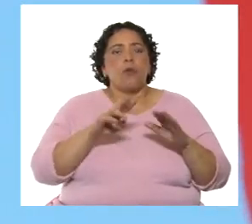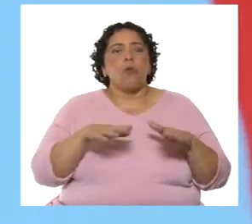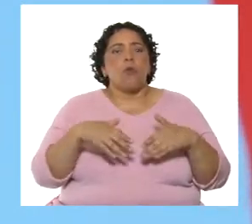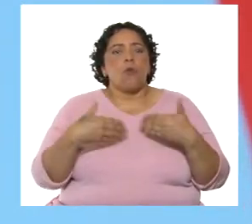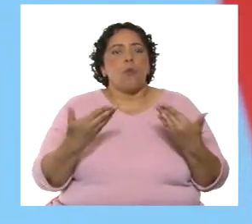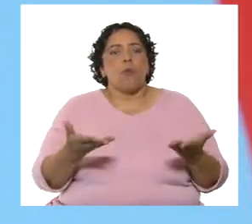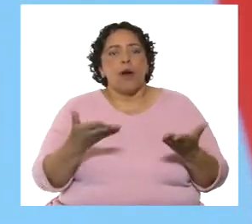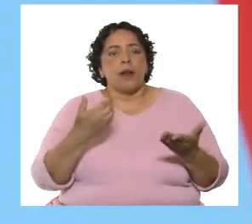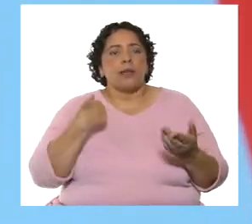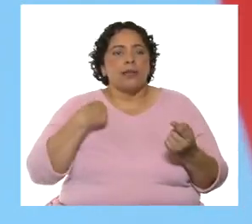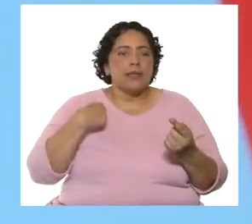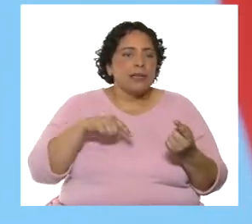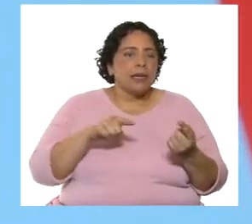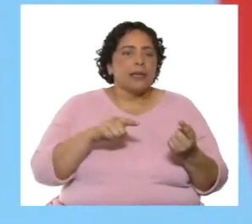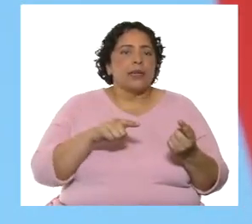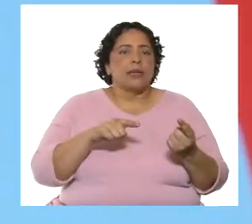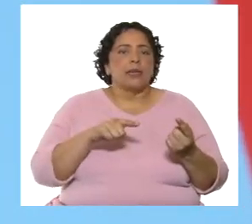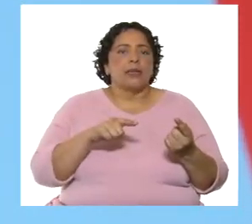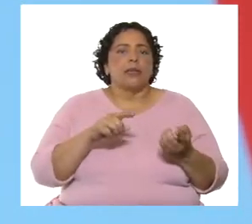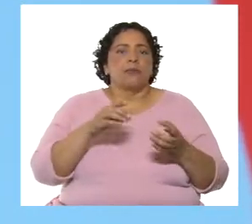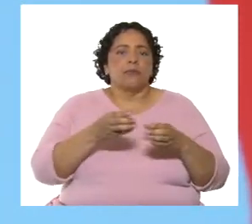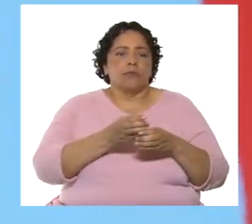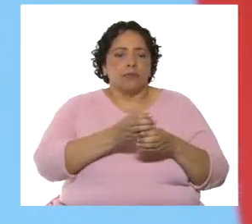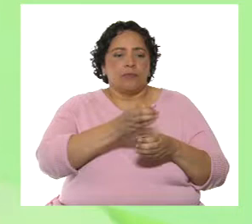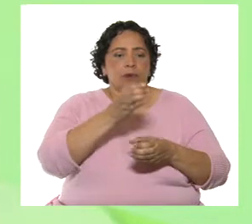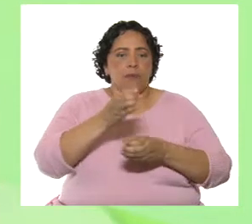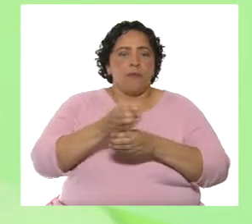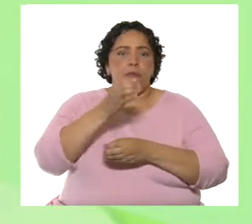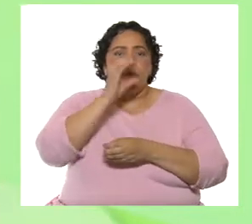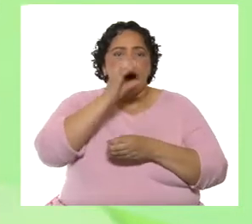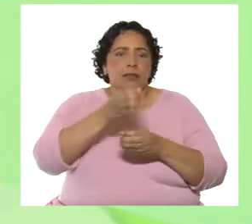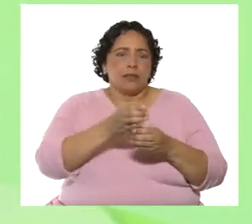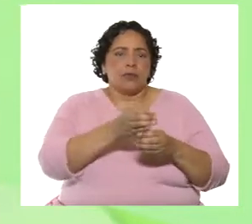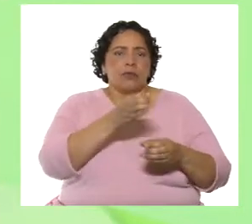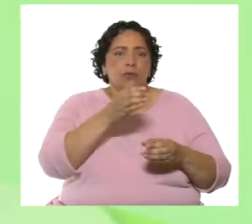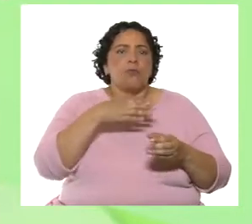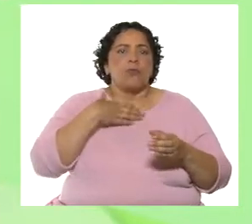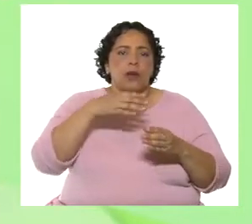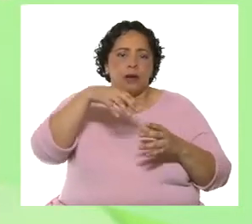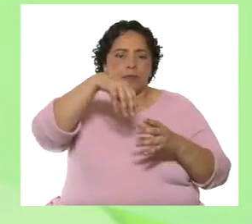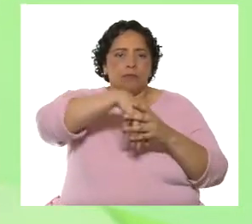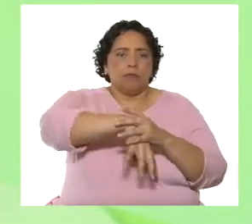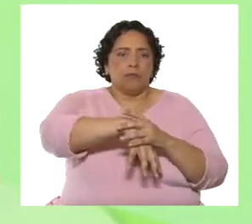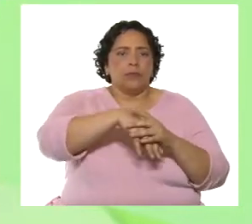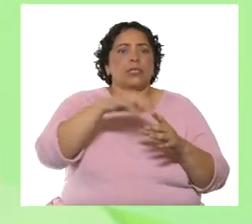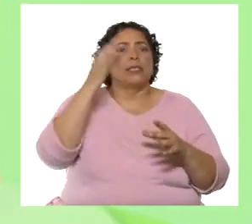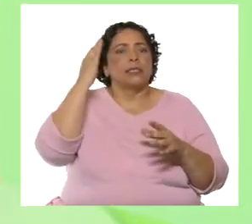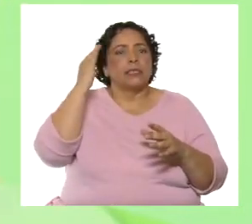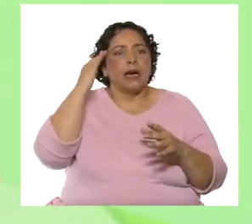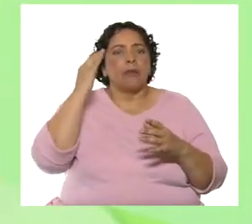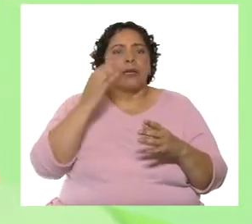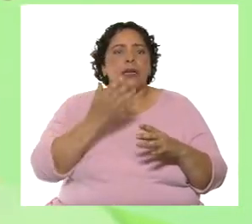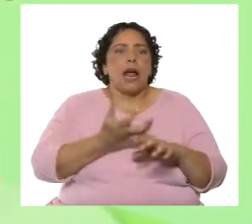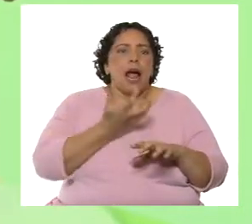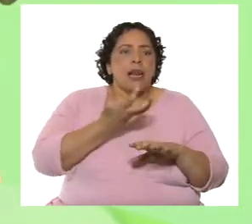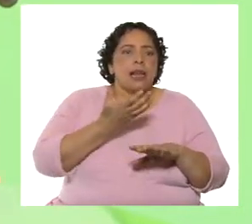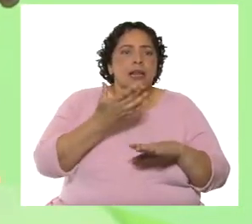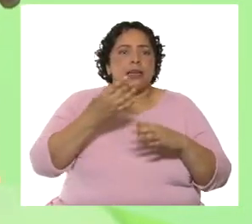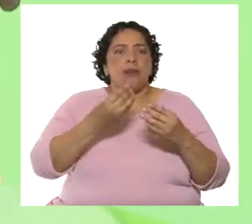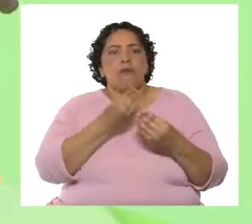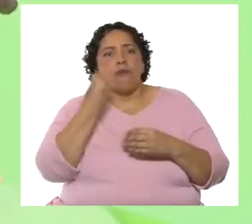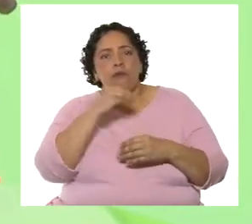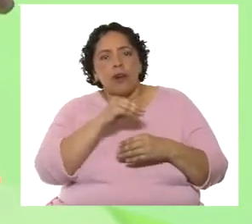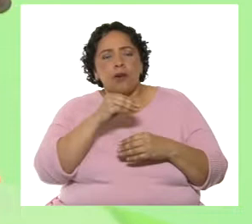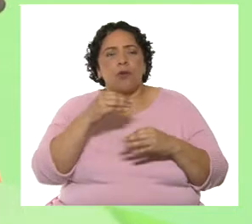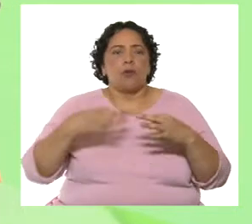tiene, qué tiene en estos envases para que ellos puedan introducir su mano y saber la temperatura de cada uno